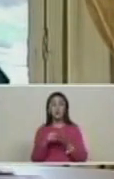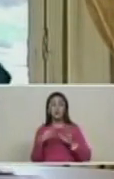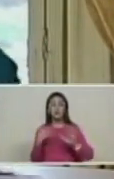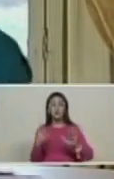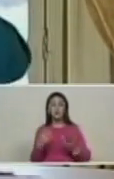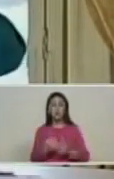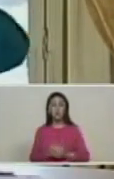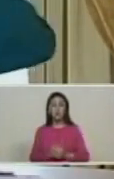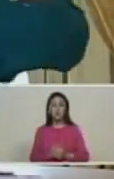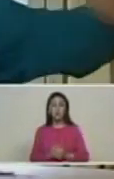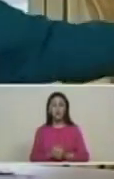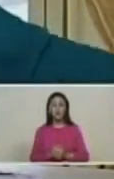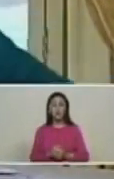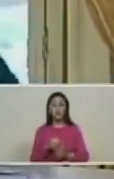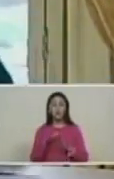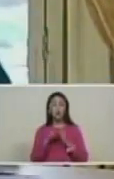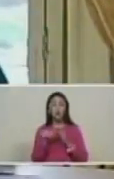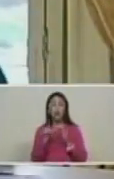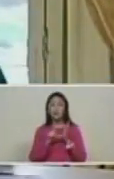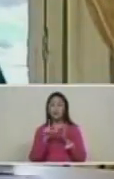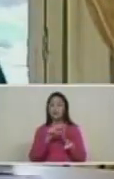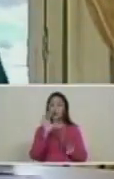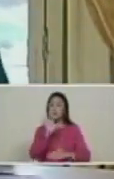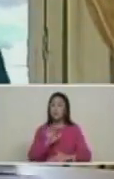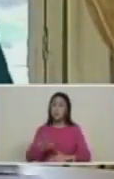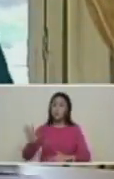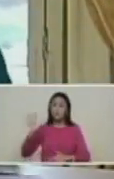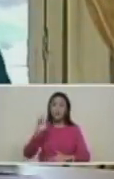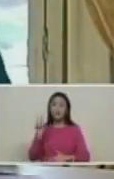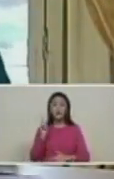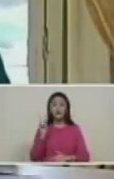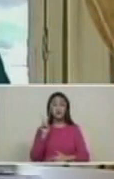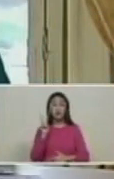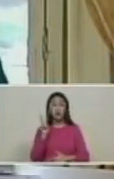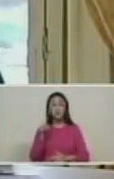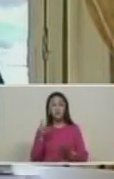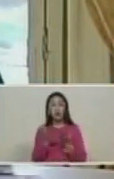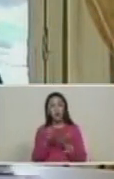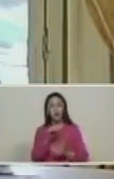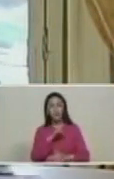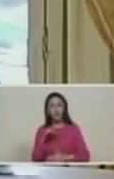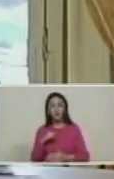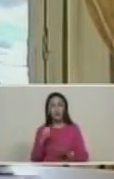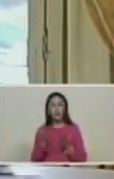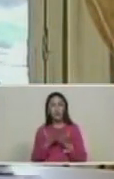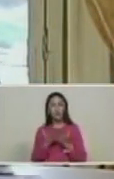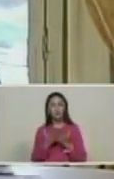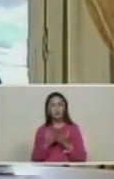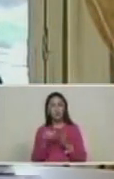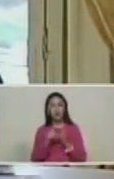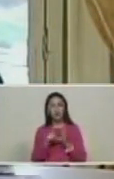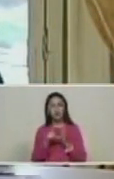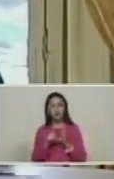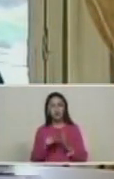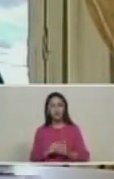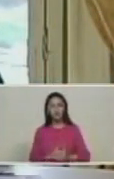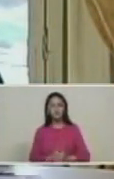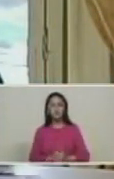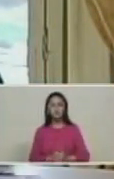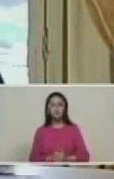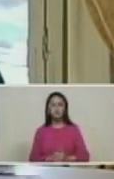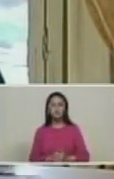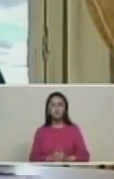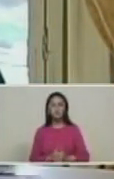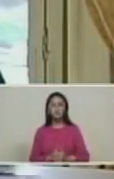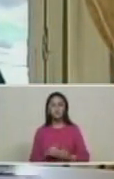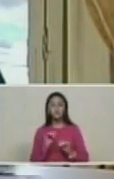2018-2019 en todos los liceos del país y en los colegios privados de educación media. Nos venimos de